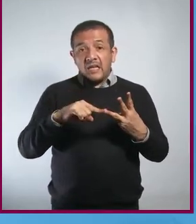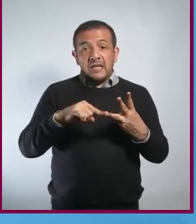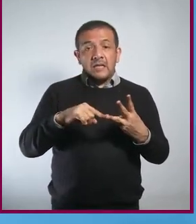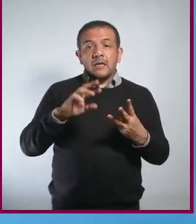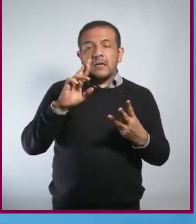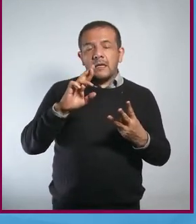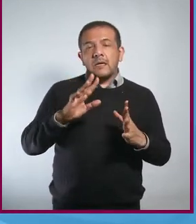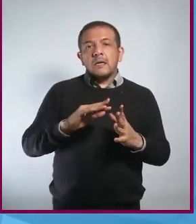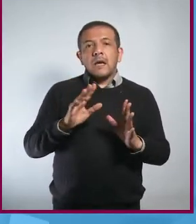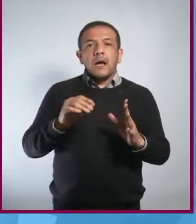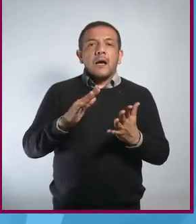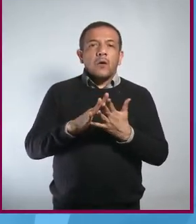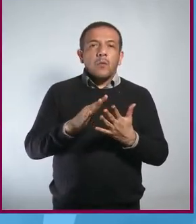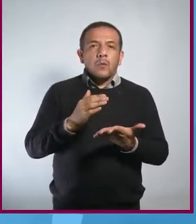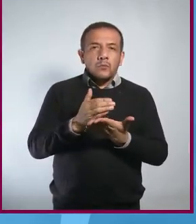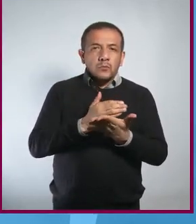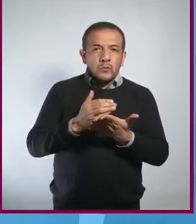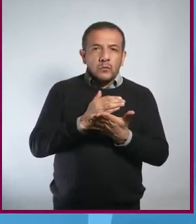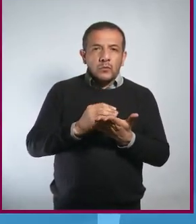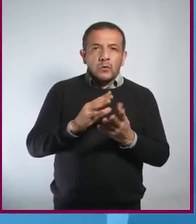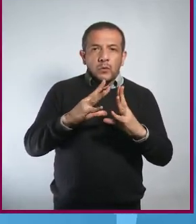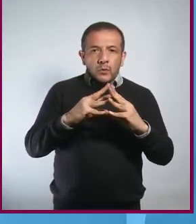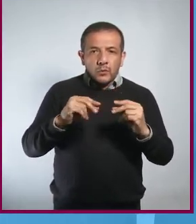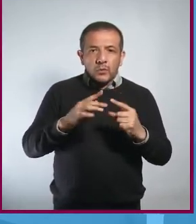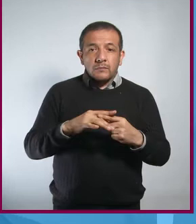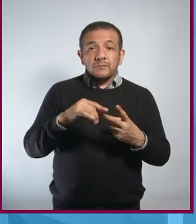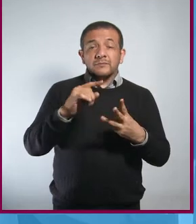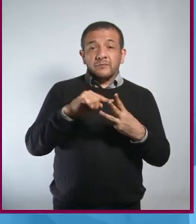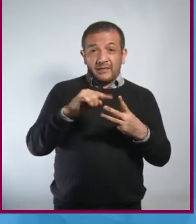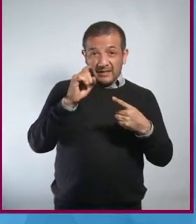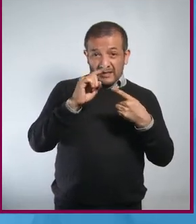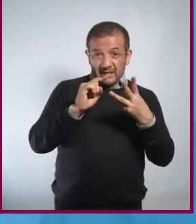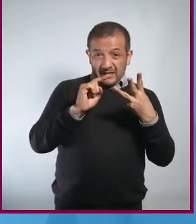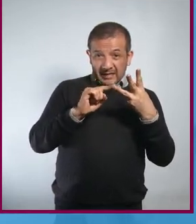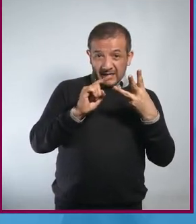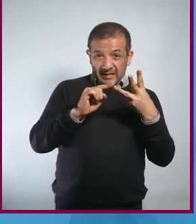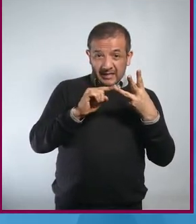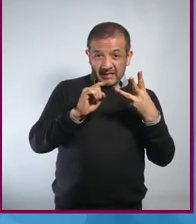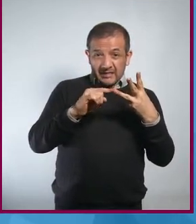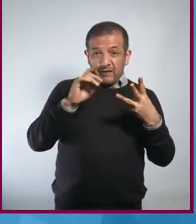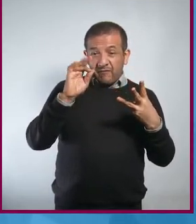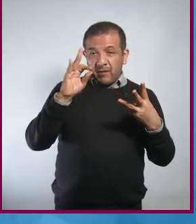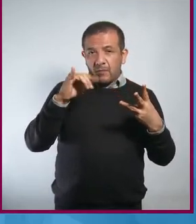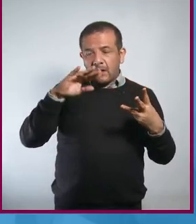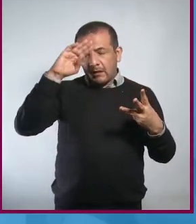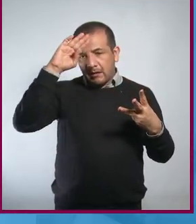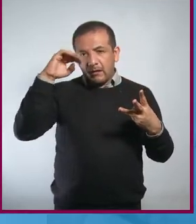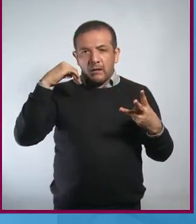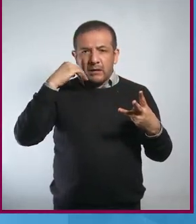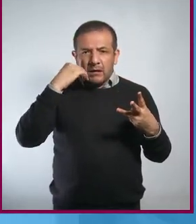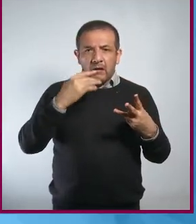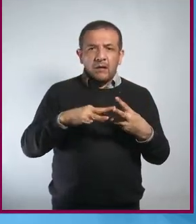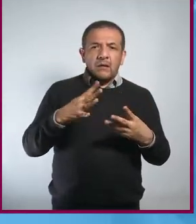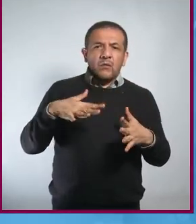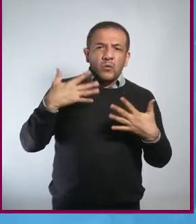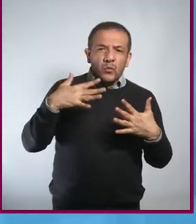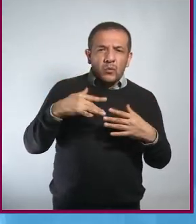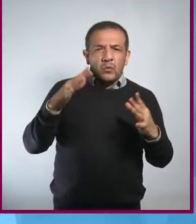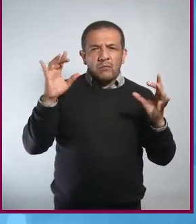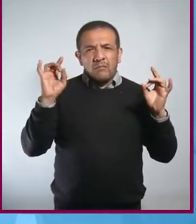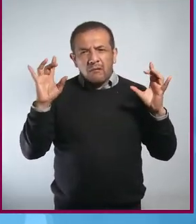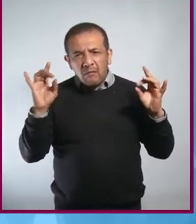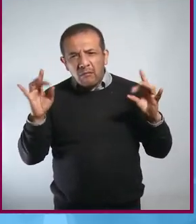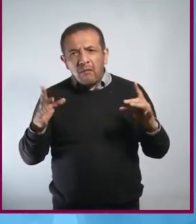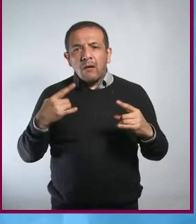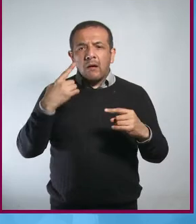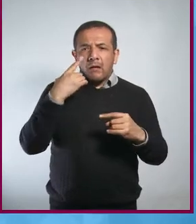febril puede durar hasta 7 días, con fiebre repentina, malestar general, eritema, dolores de cabeza